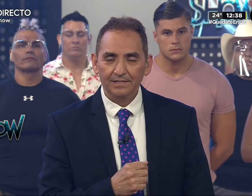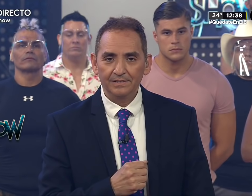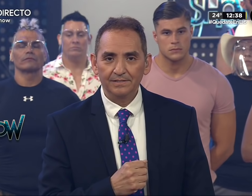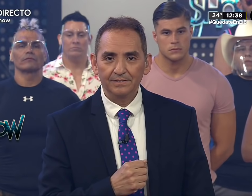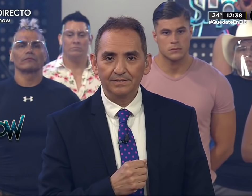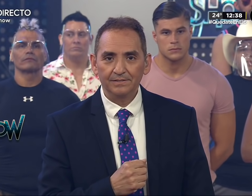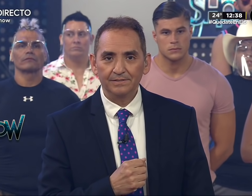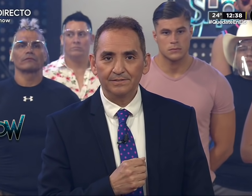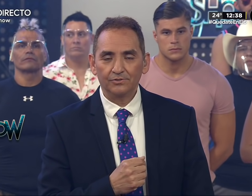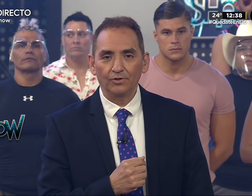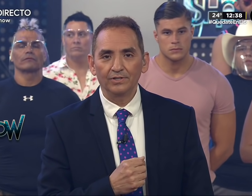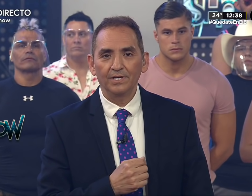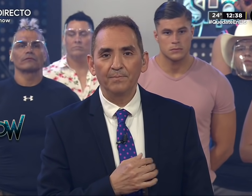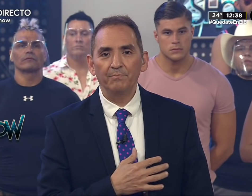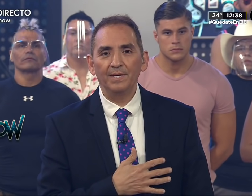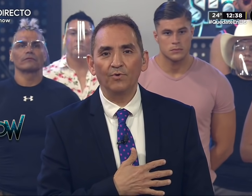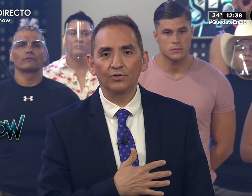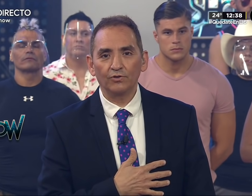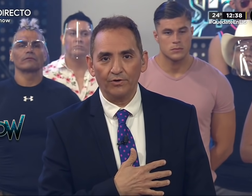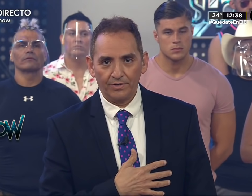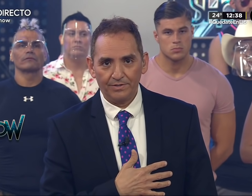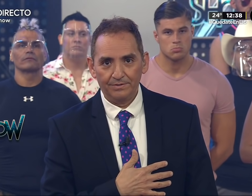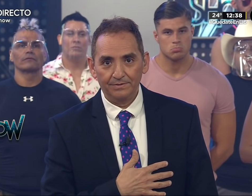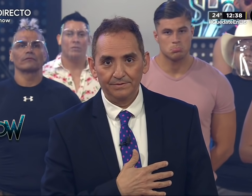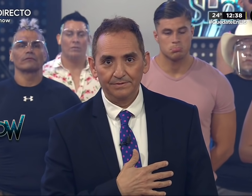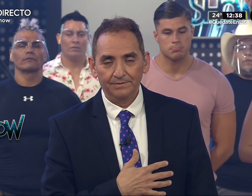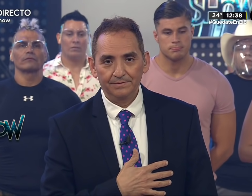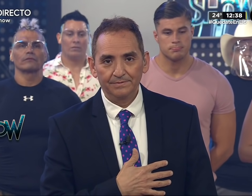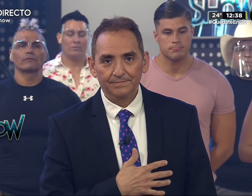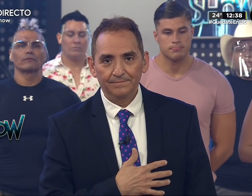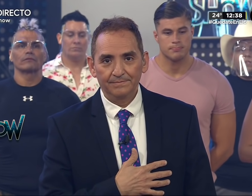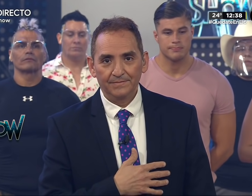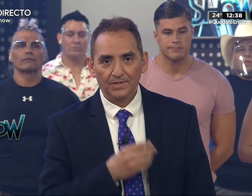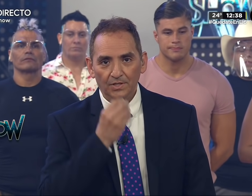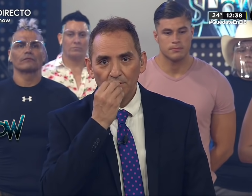Juani son mi motor.